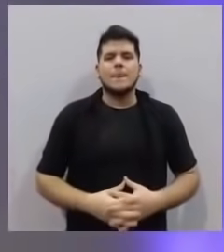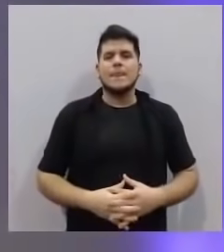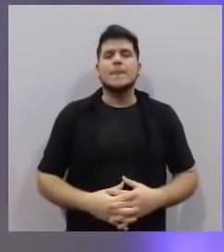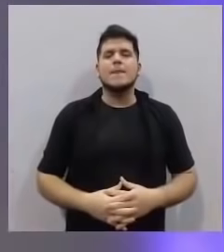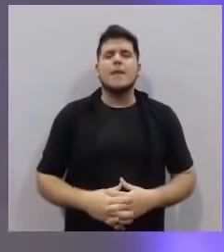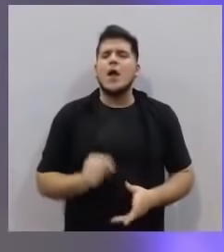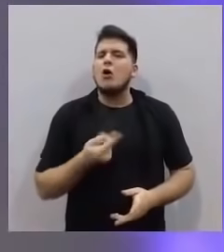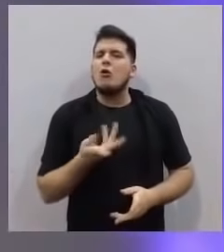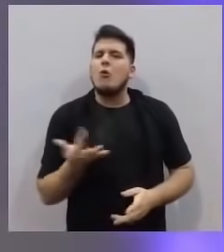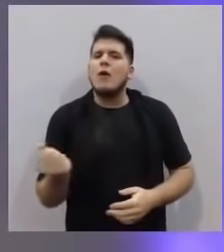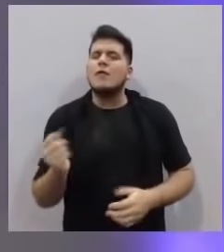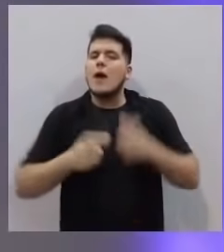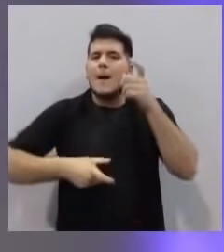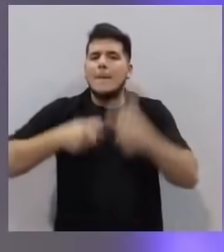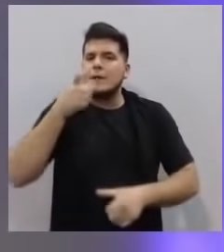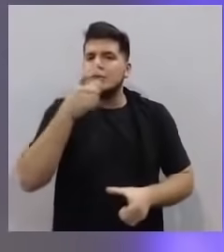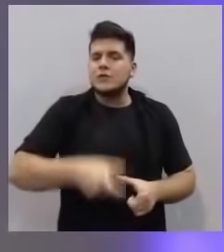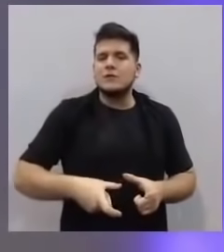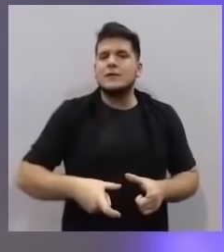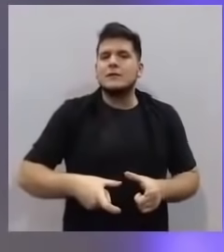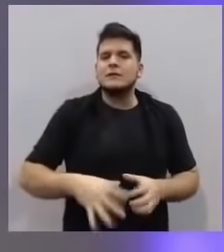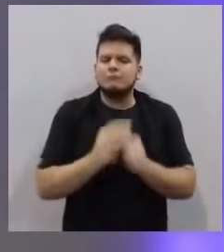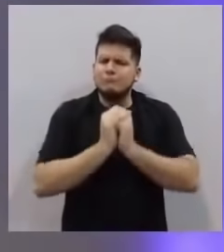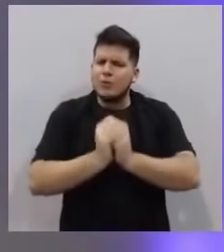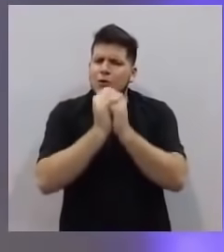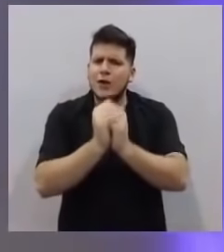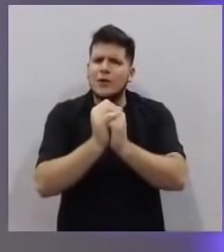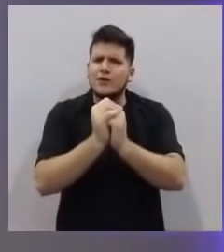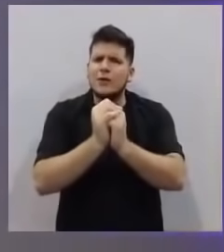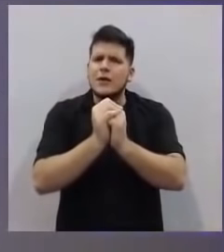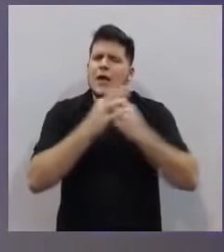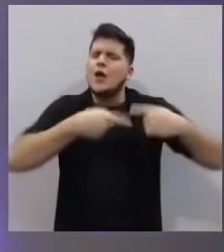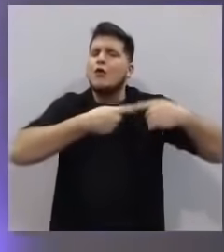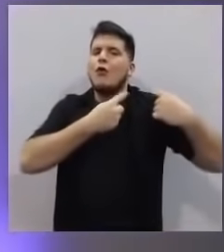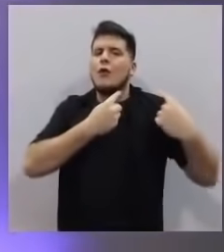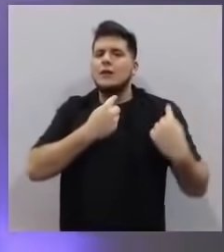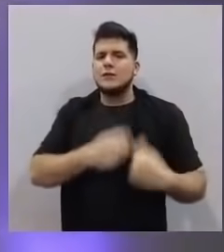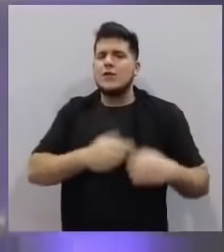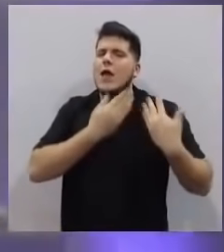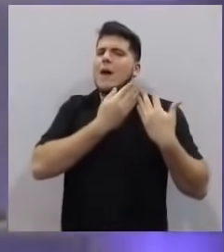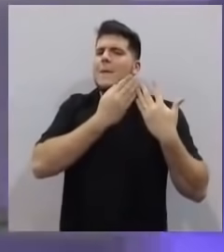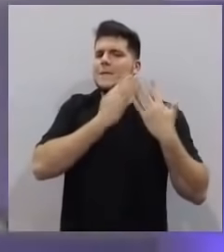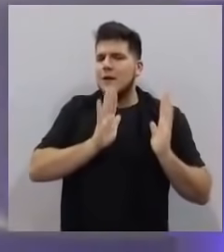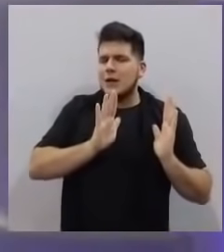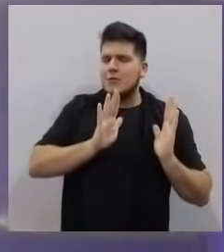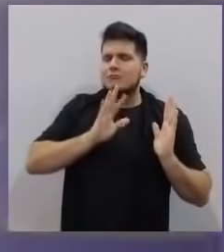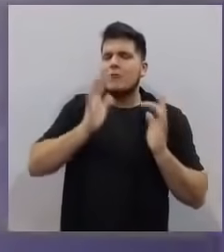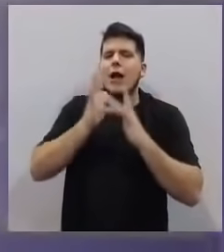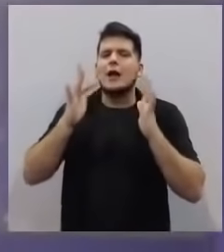mano y el arriba dios te bendiga dios te bendiga dios te bendiga de que se van arriba alguien se va a acercar rápidamente